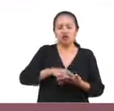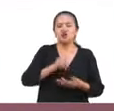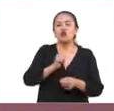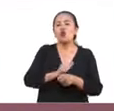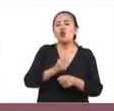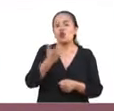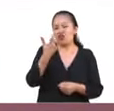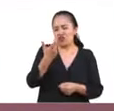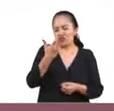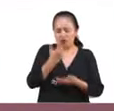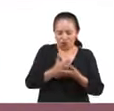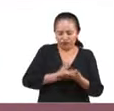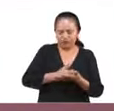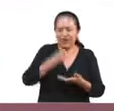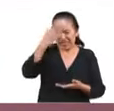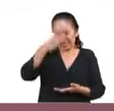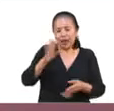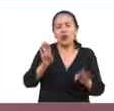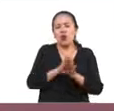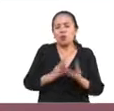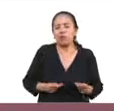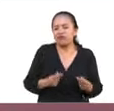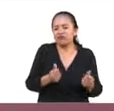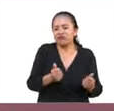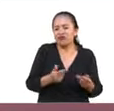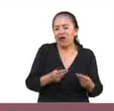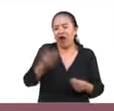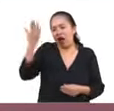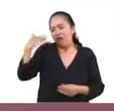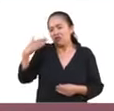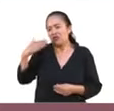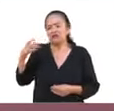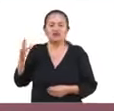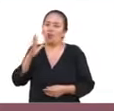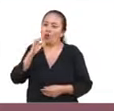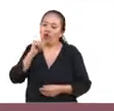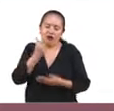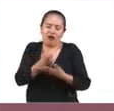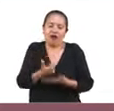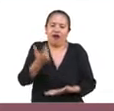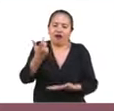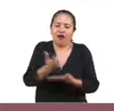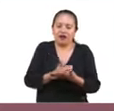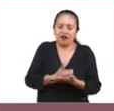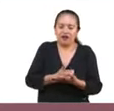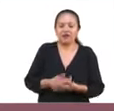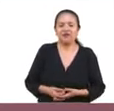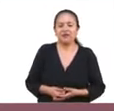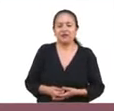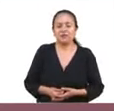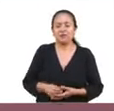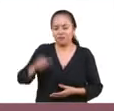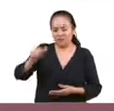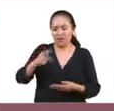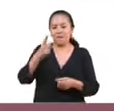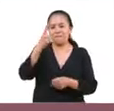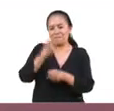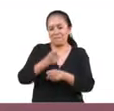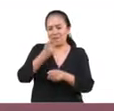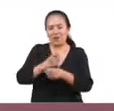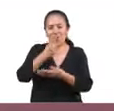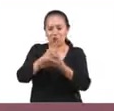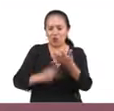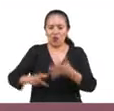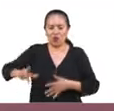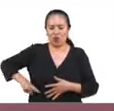qué gastar sus ingresos. Antes solo lo administraban. Este es el primer programa del Gobierno